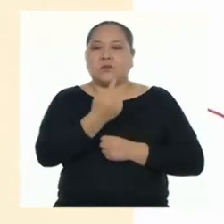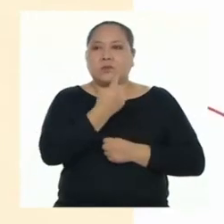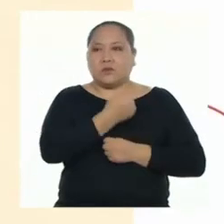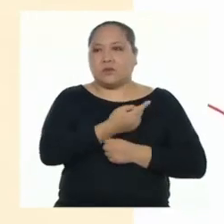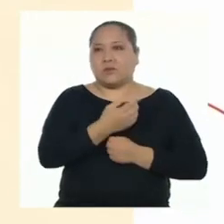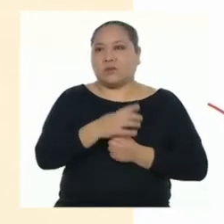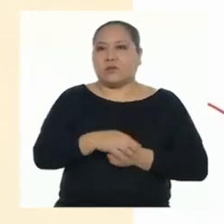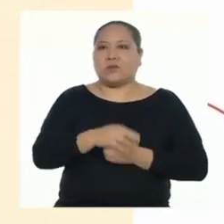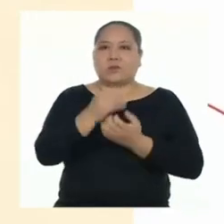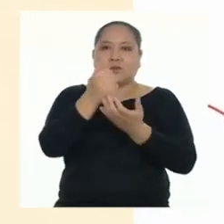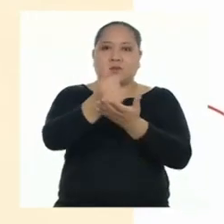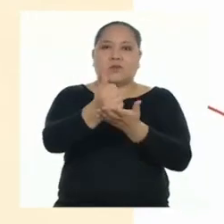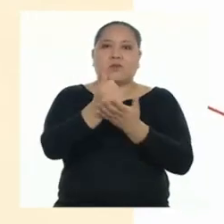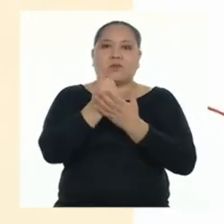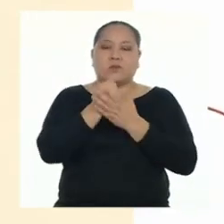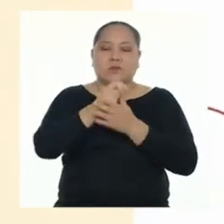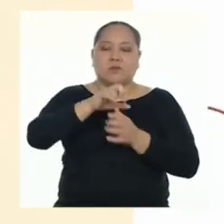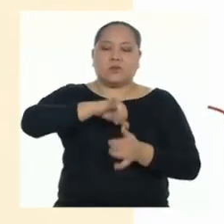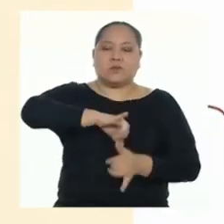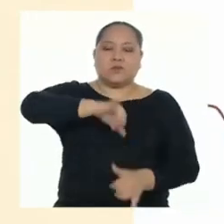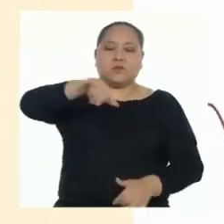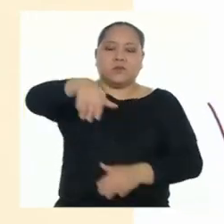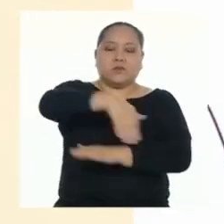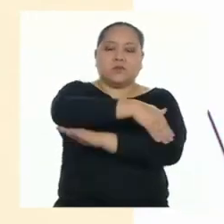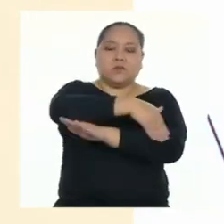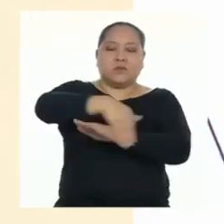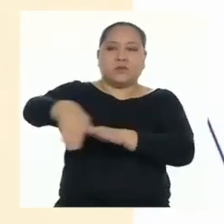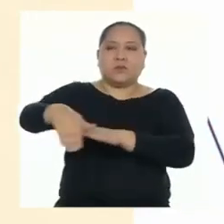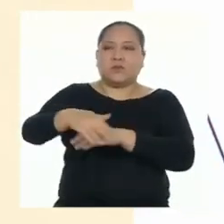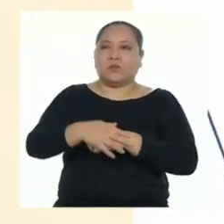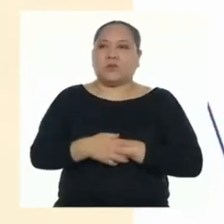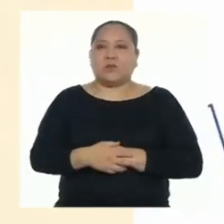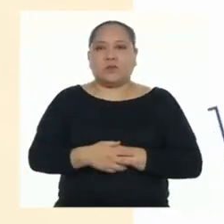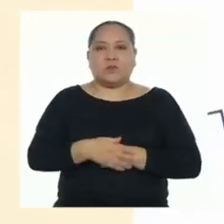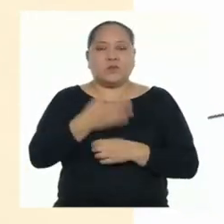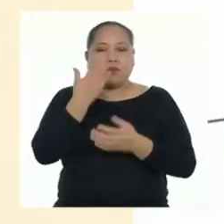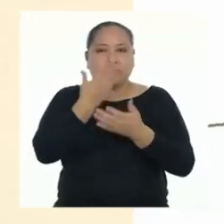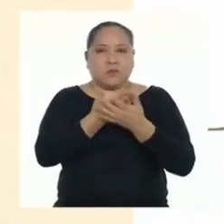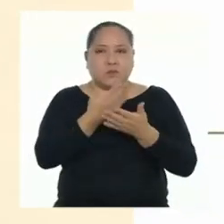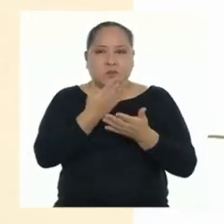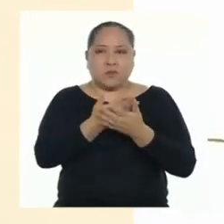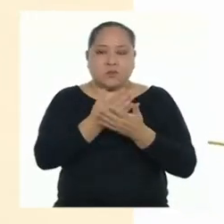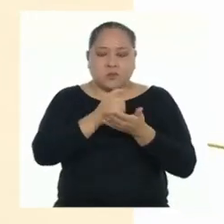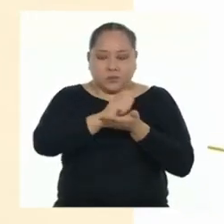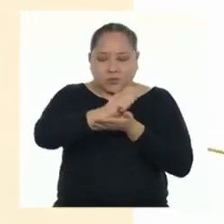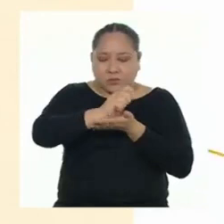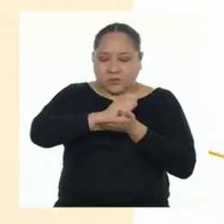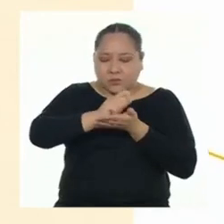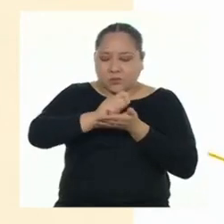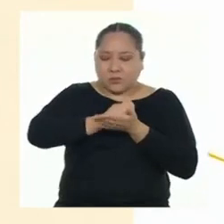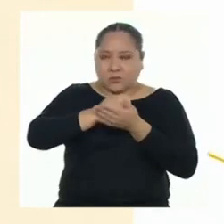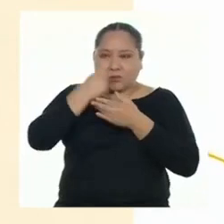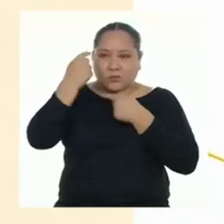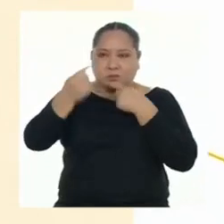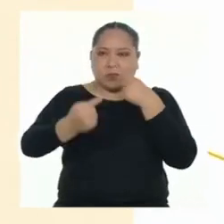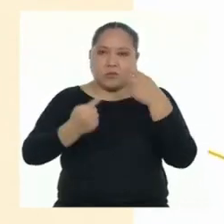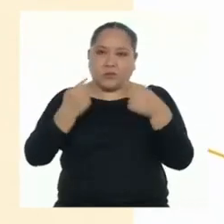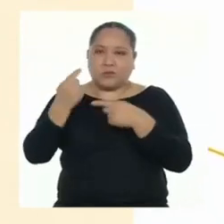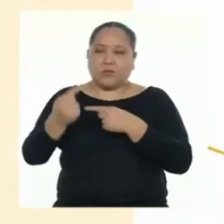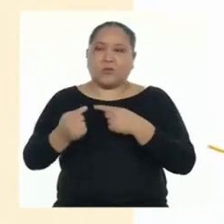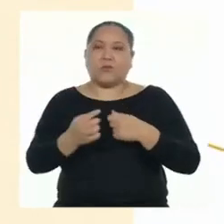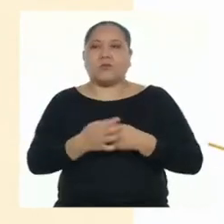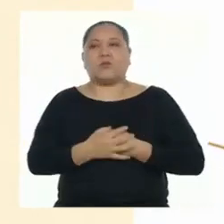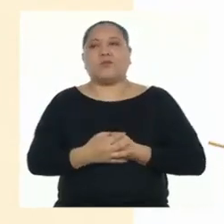frascos, con la ayuda de la regla y realizar los registros diarios.